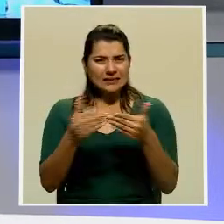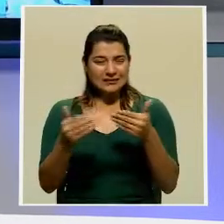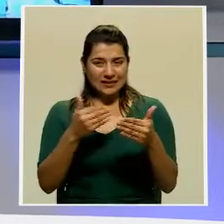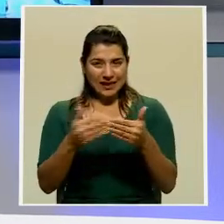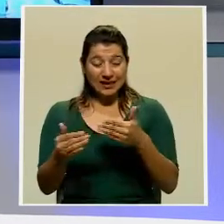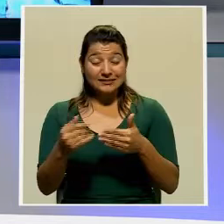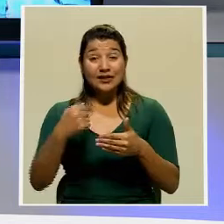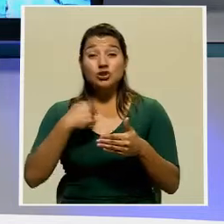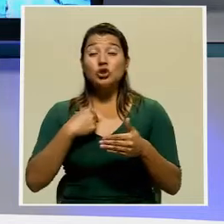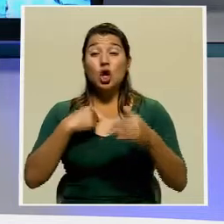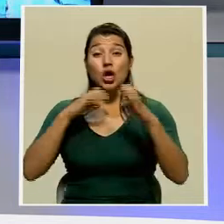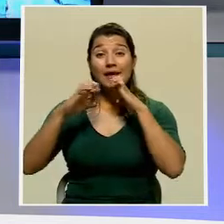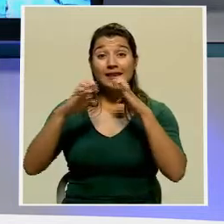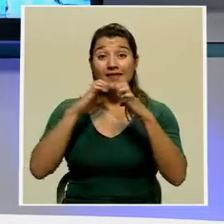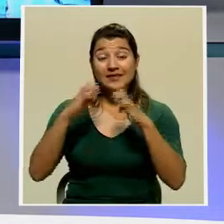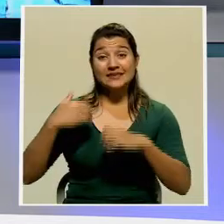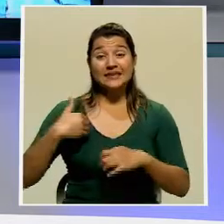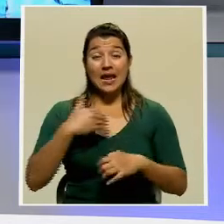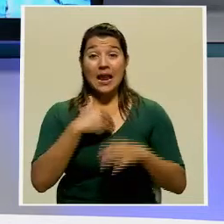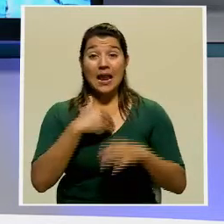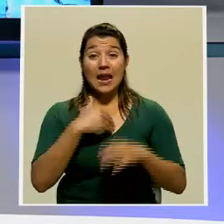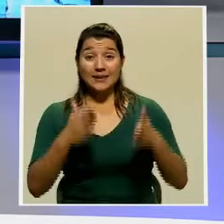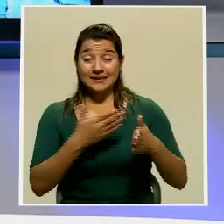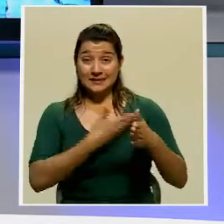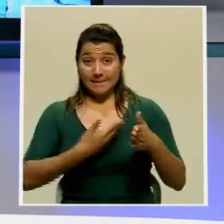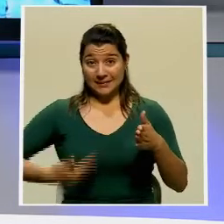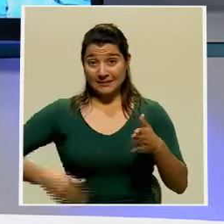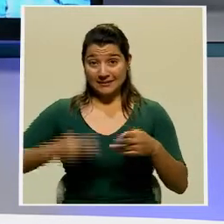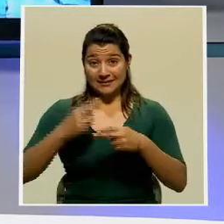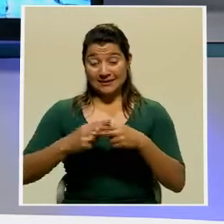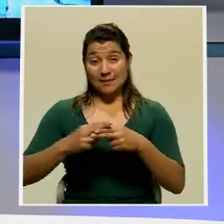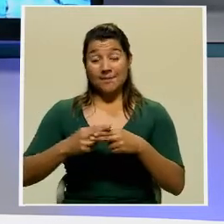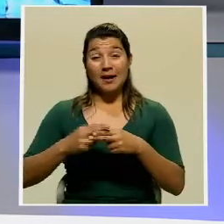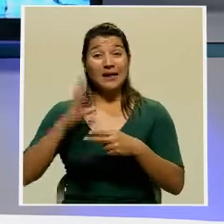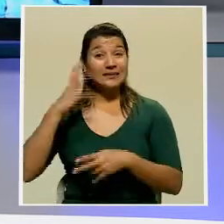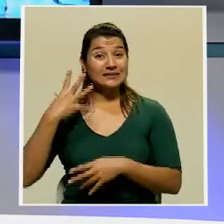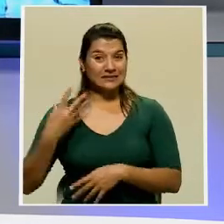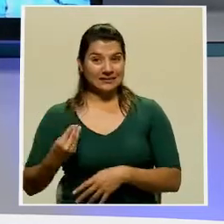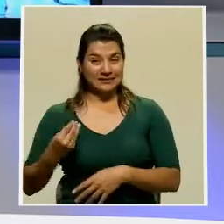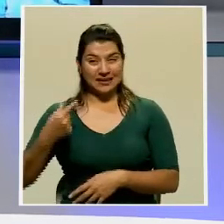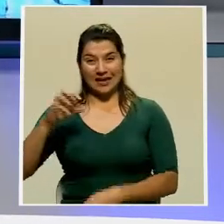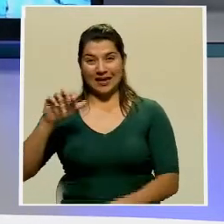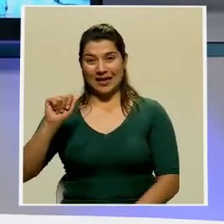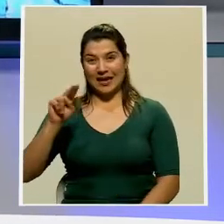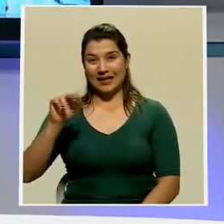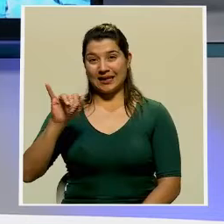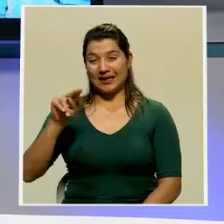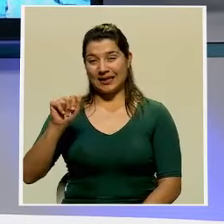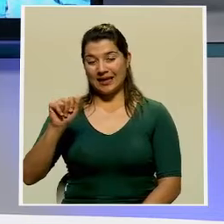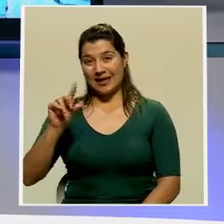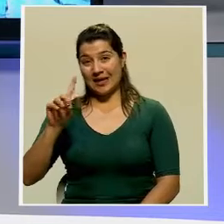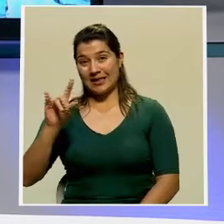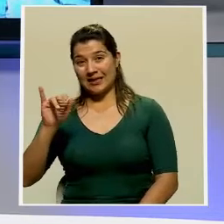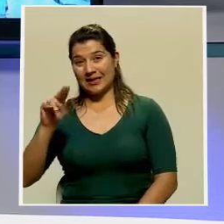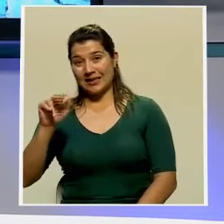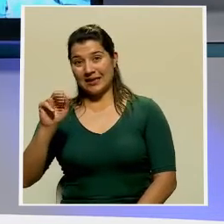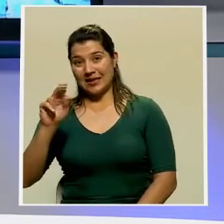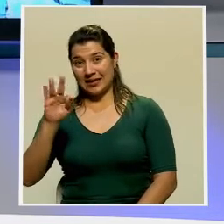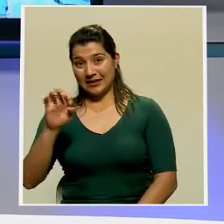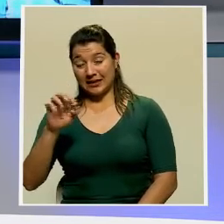minutos voy a entrevistar a la ministra de la Presidencia, Yanina Dinarte. Le voy a preguntar, entre otras